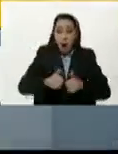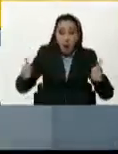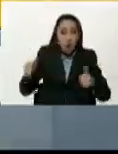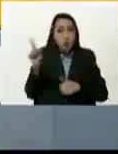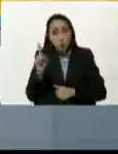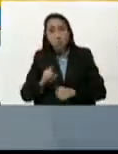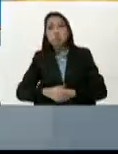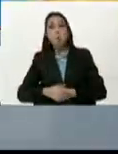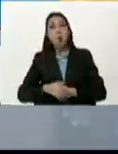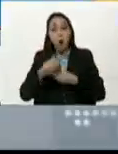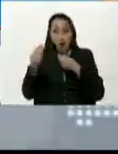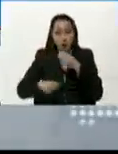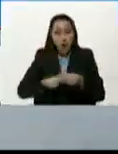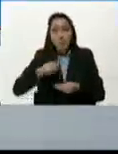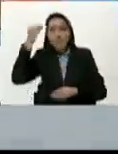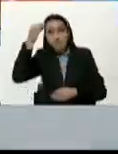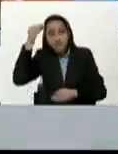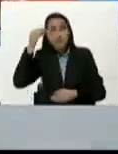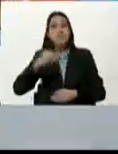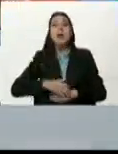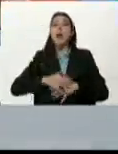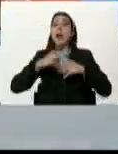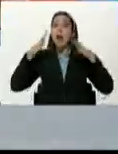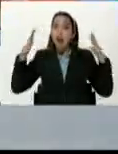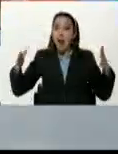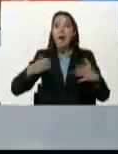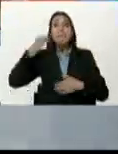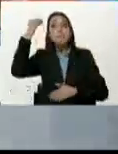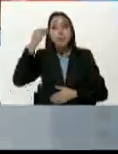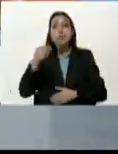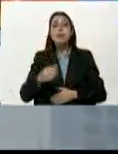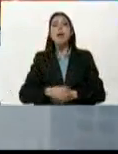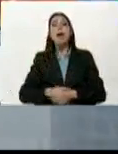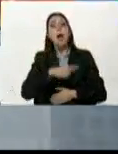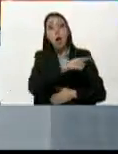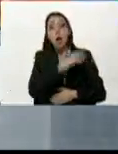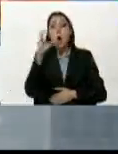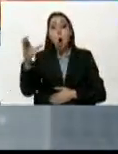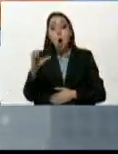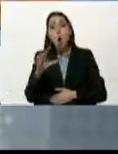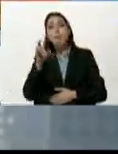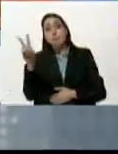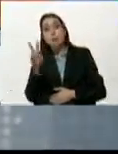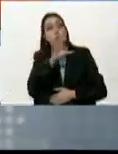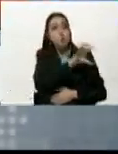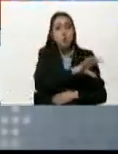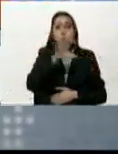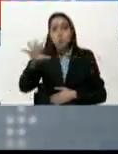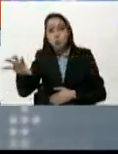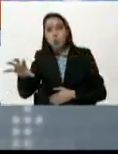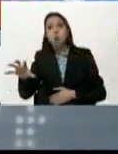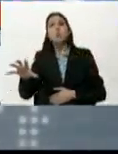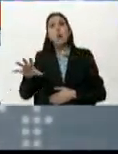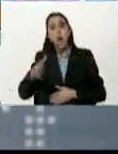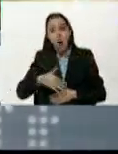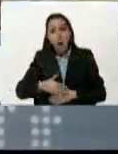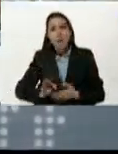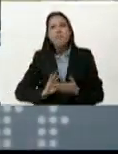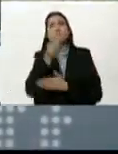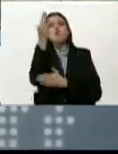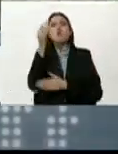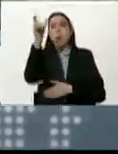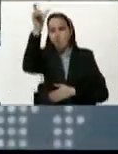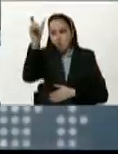lado y uno tiene que pensar en grande pensar en que colombia y venezuela somos países fundados por el